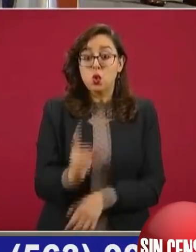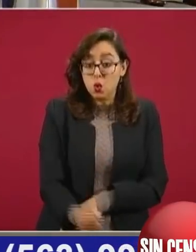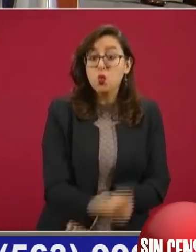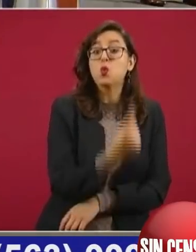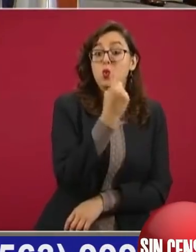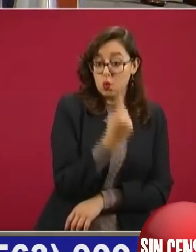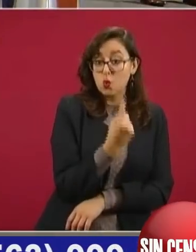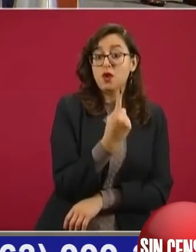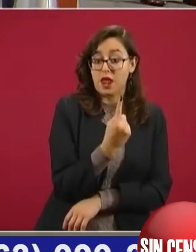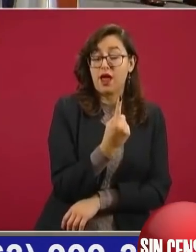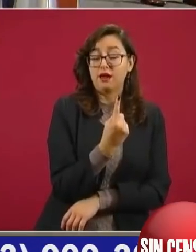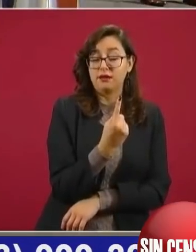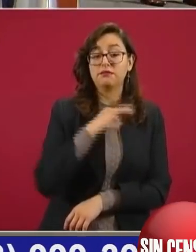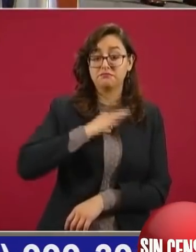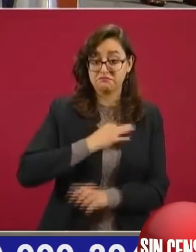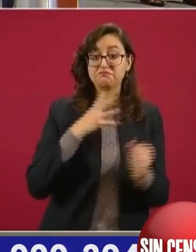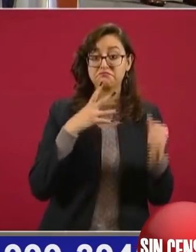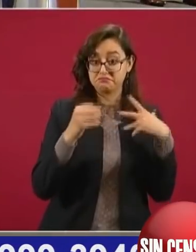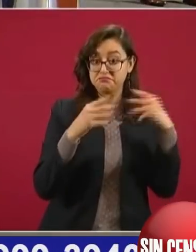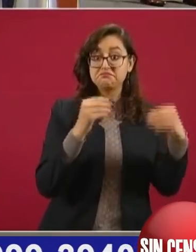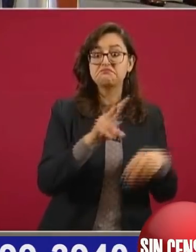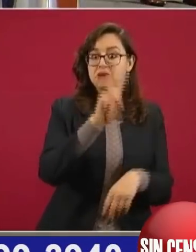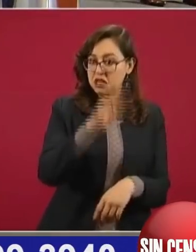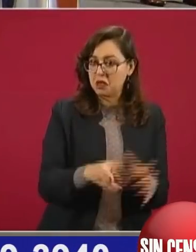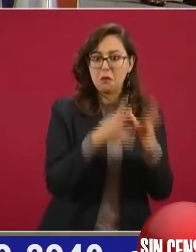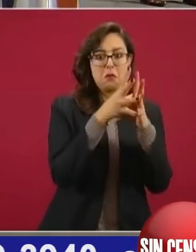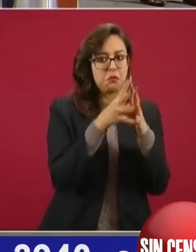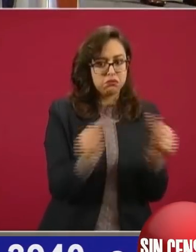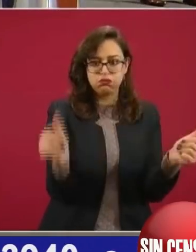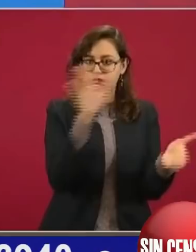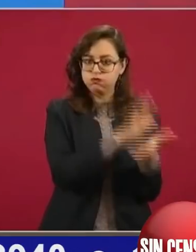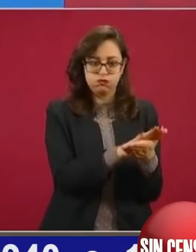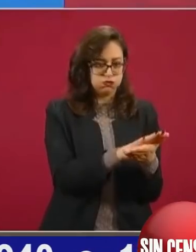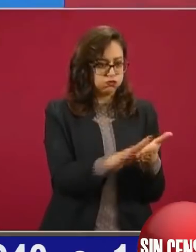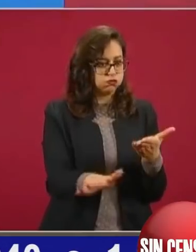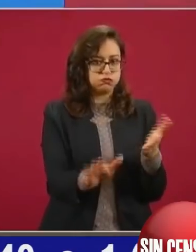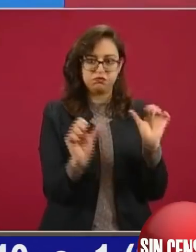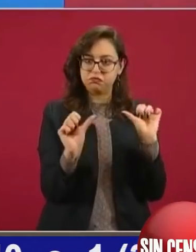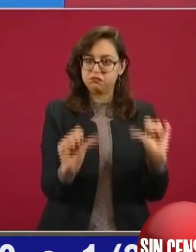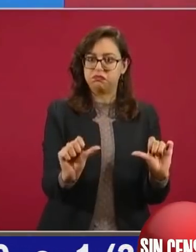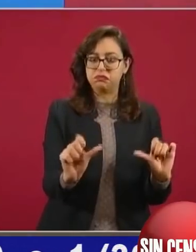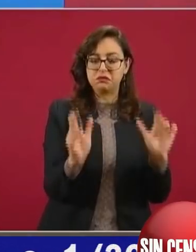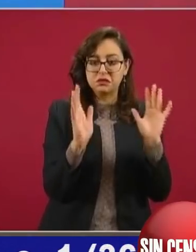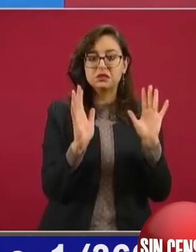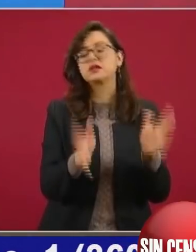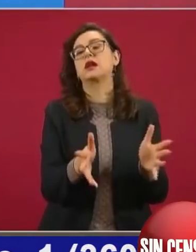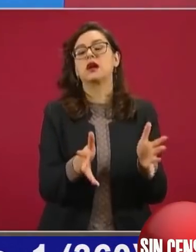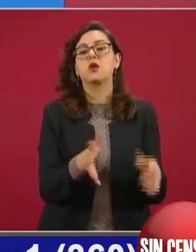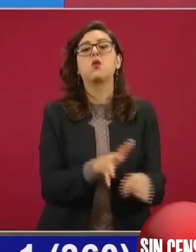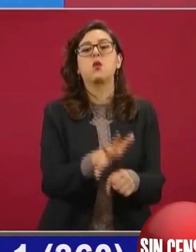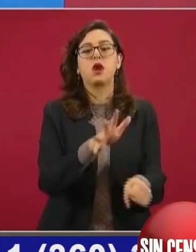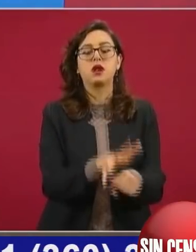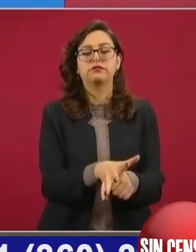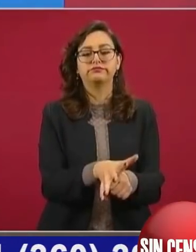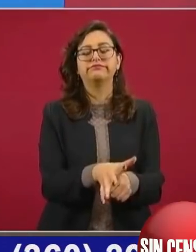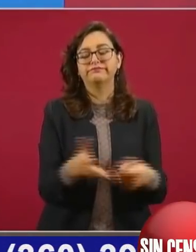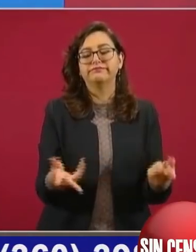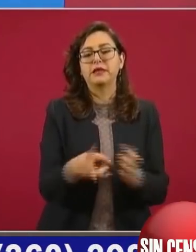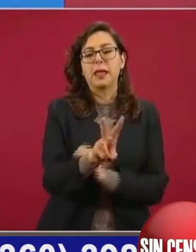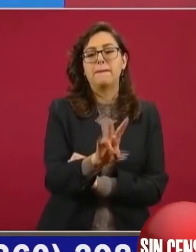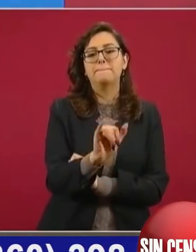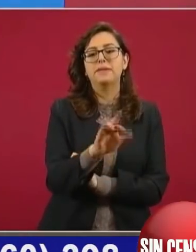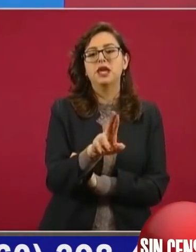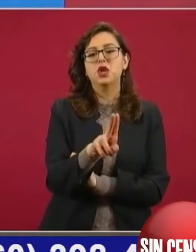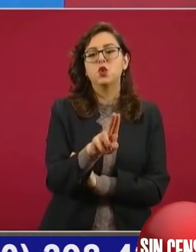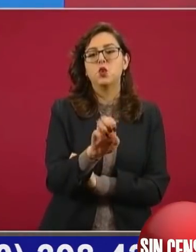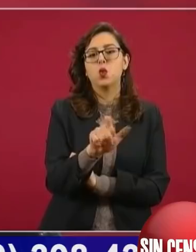enfermedad infecciosa de carácter epidémico que fue erradicada por la acción humana y fue la viruela,